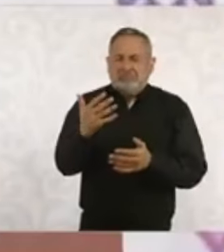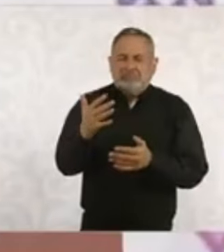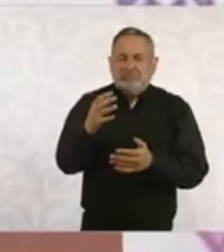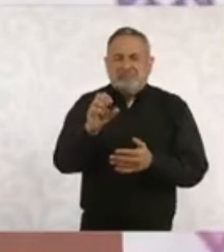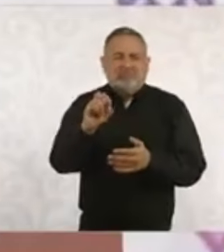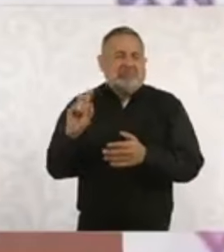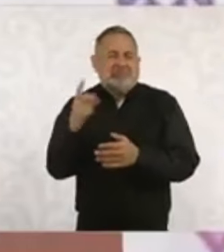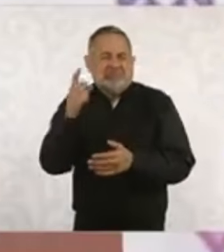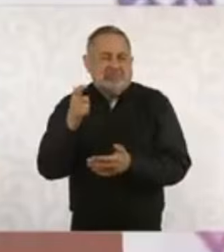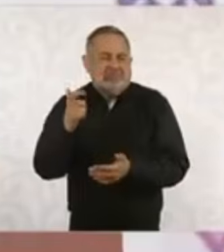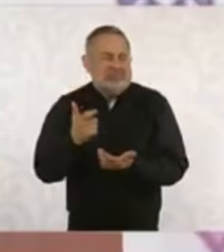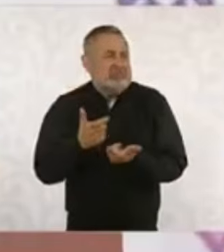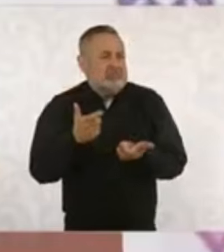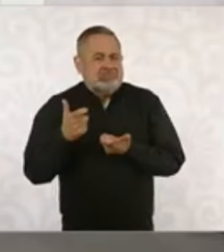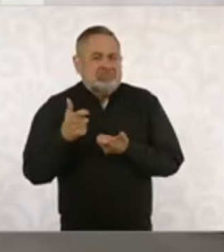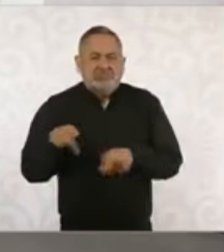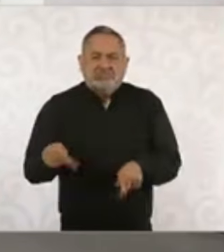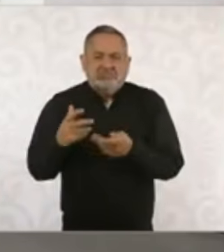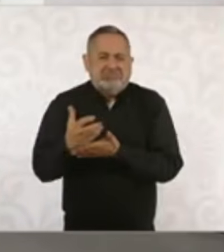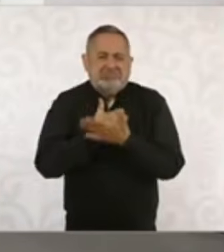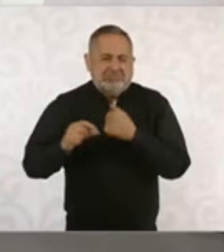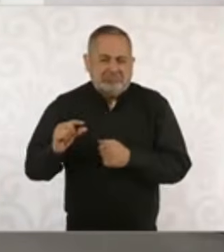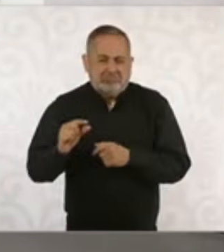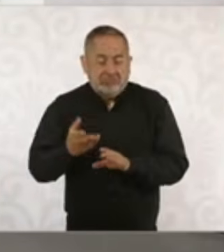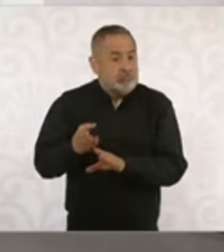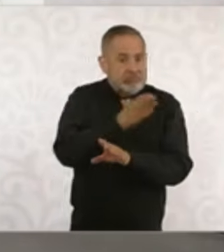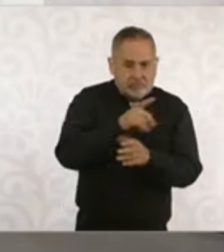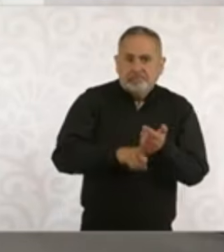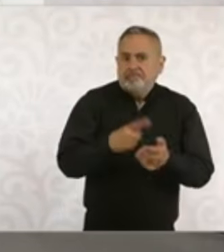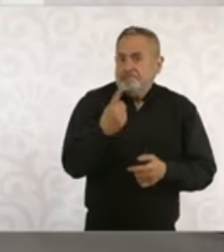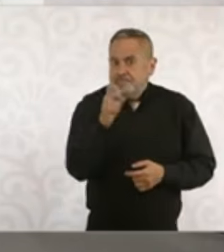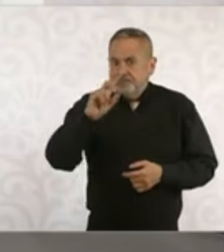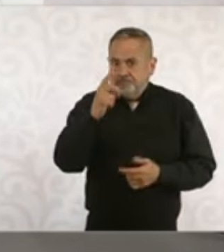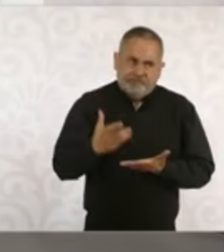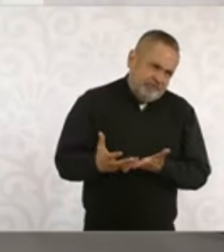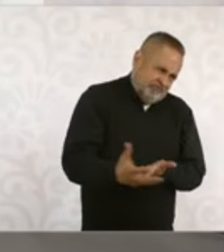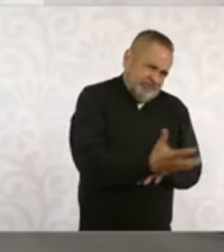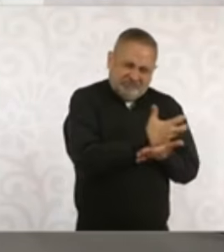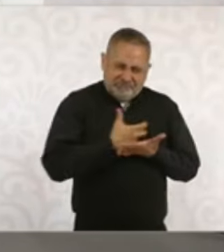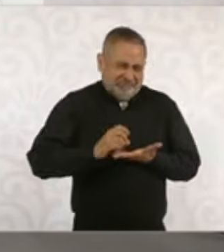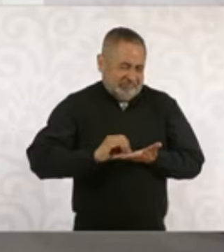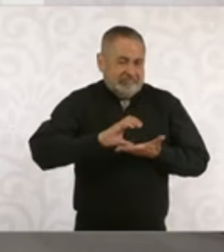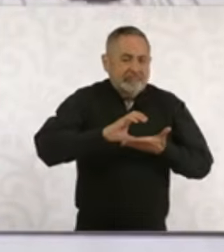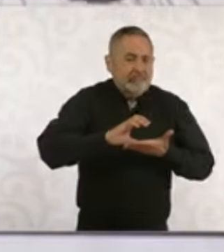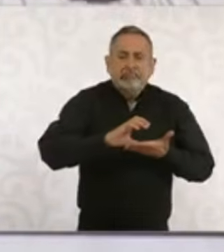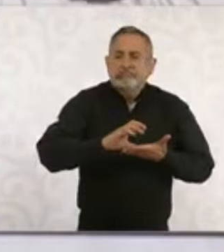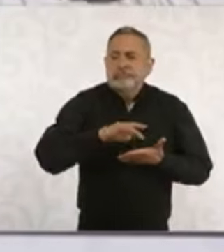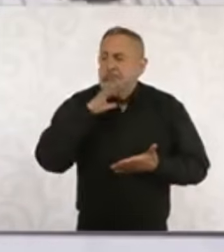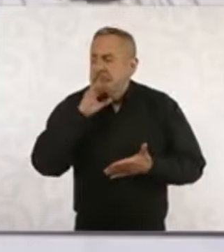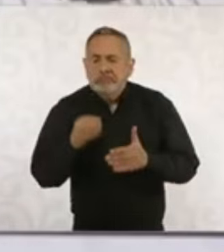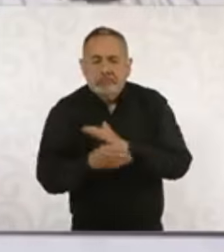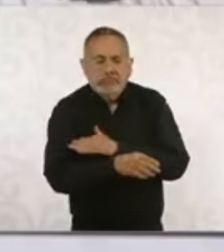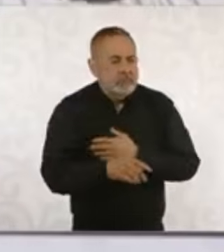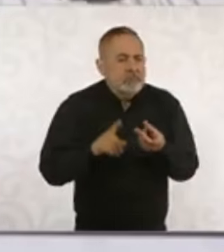y 60. Entonces imagínense $100, 3.4 millones de barriles. Y no se